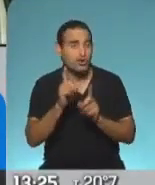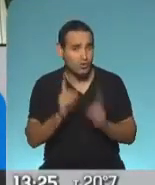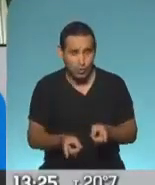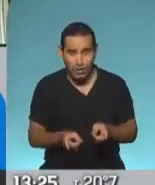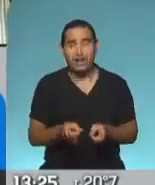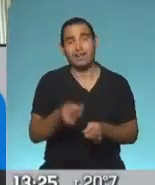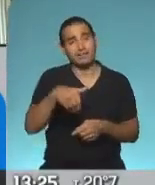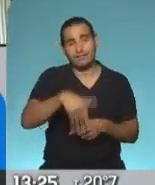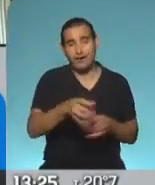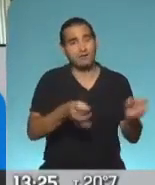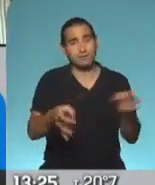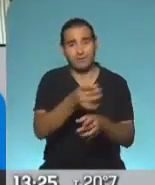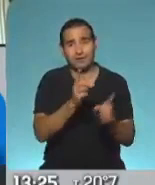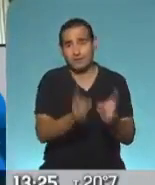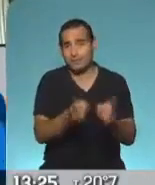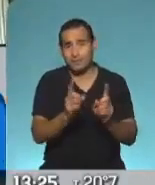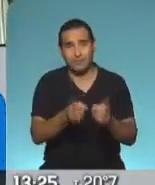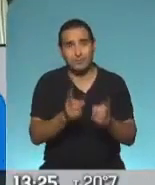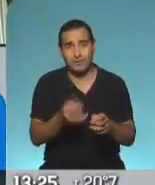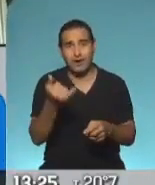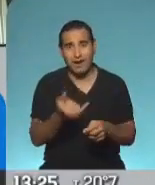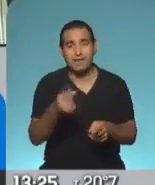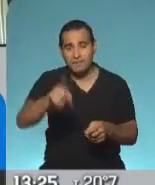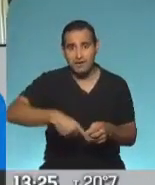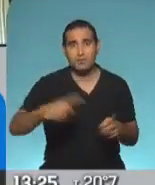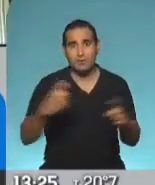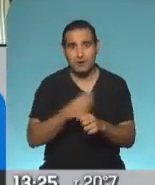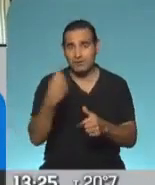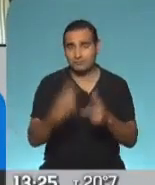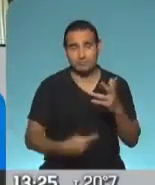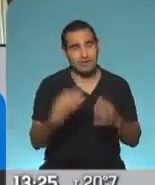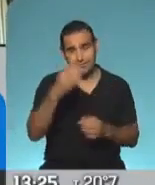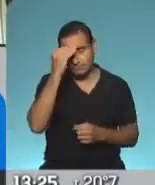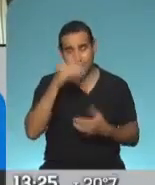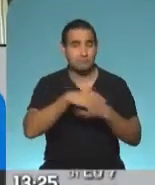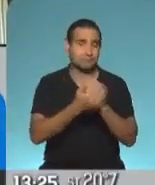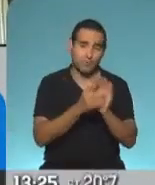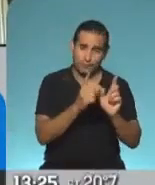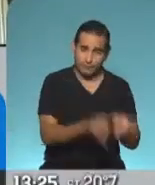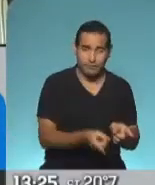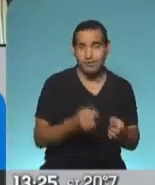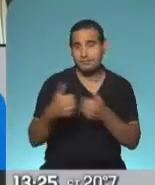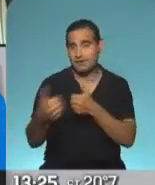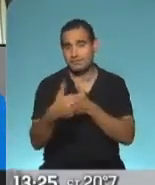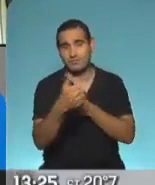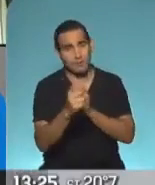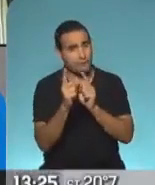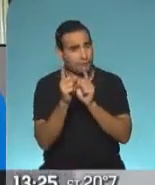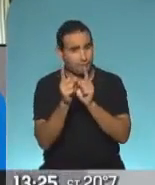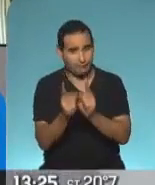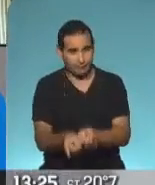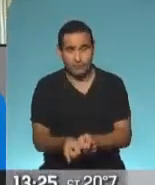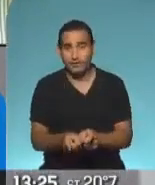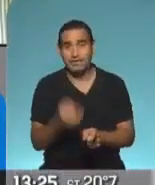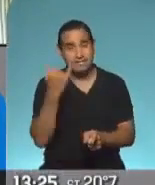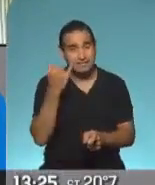a tener que seguir conviviendo con una cantidad de cosas que hemos aprendido ahora y que no tenemos que olvidar. El lavado de manos, el distanciamiento social va a seguir por un tiempo largo, aún cuando